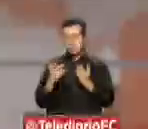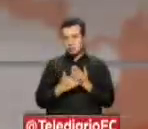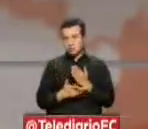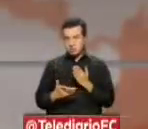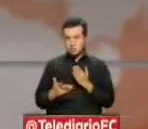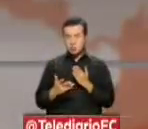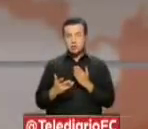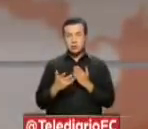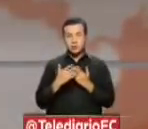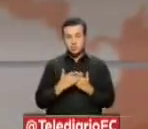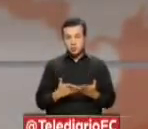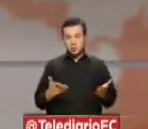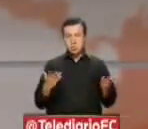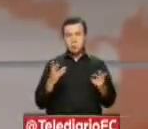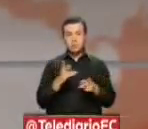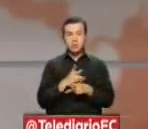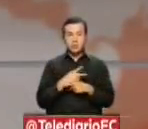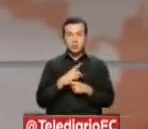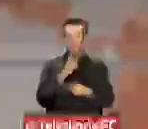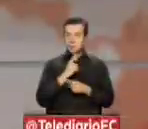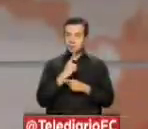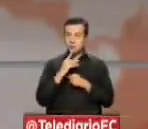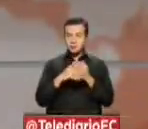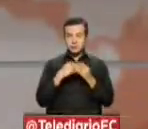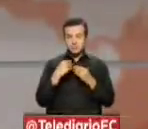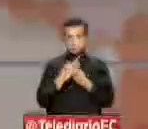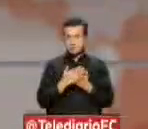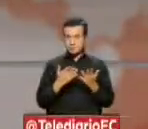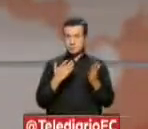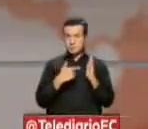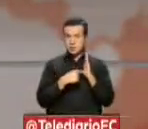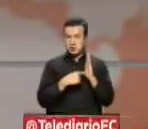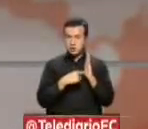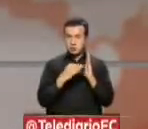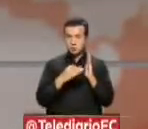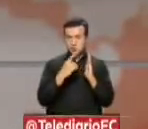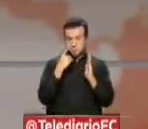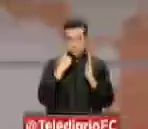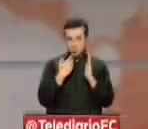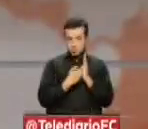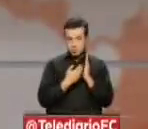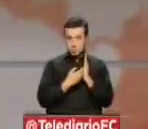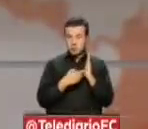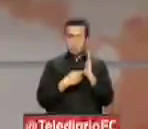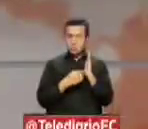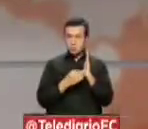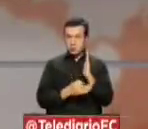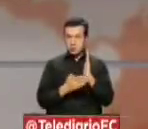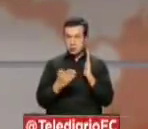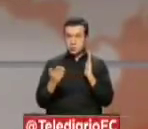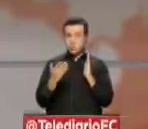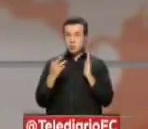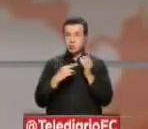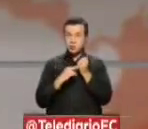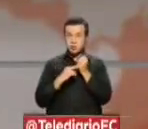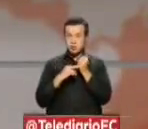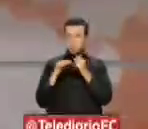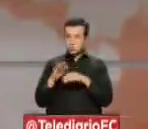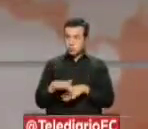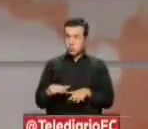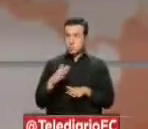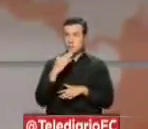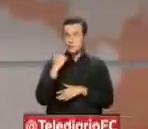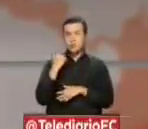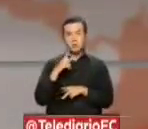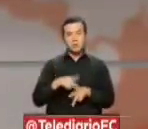estos encadenamientos productivos van a ser virtuosos, tenemos ejemplos que lo demuestran y van a permitir no solo llevar recursos al territorio, sino